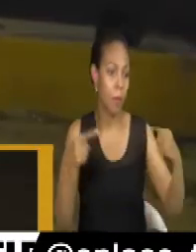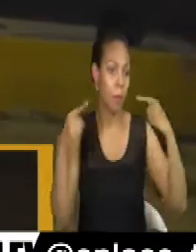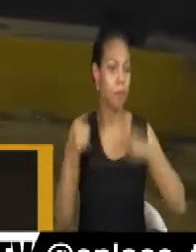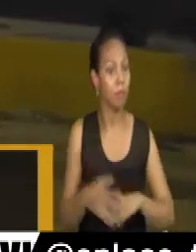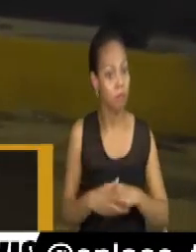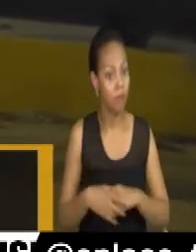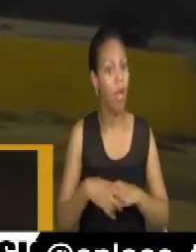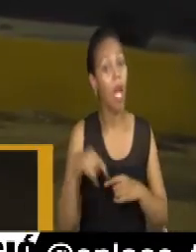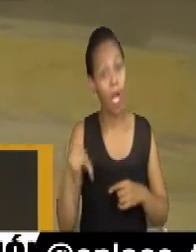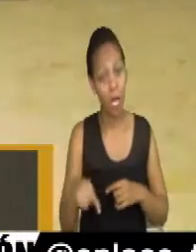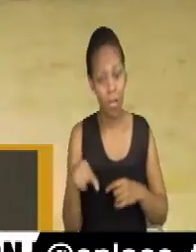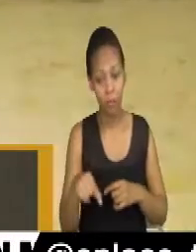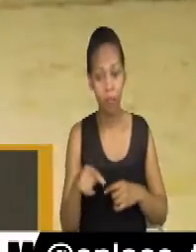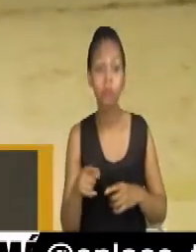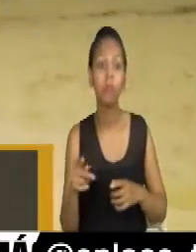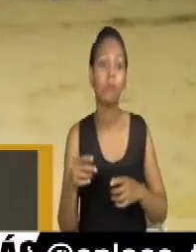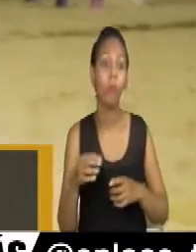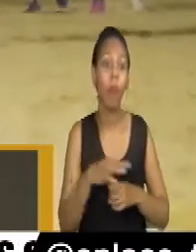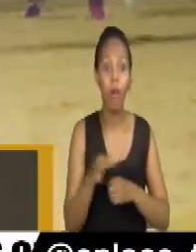nacionales